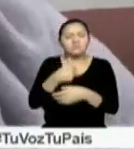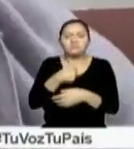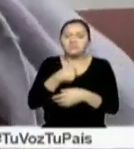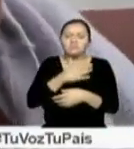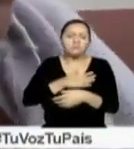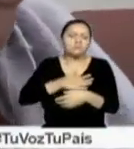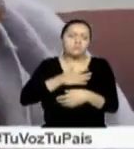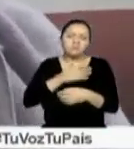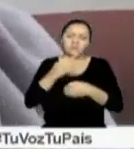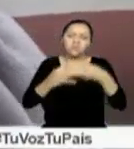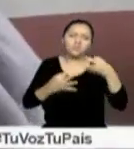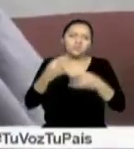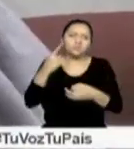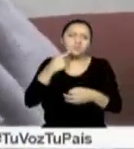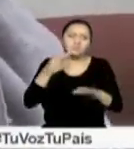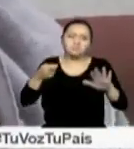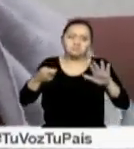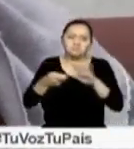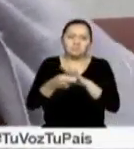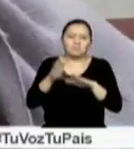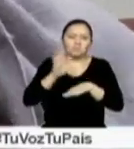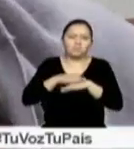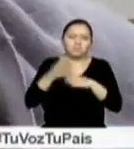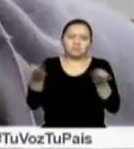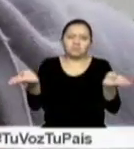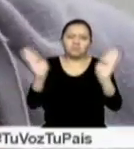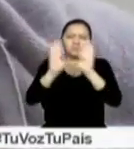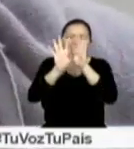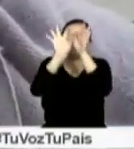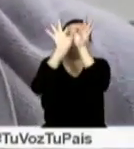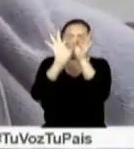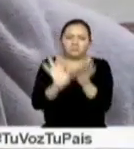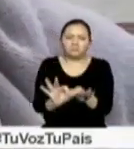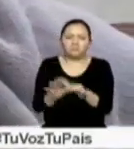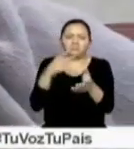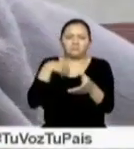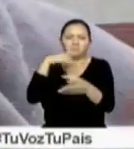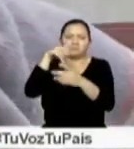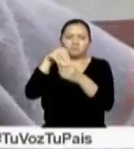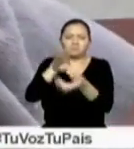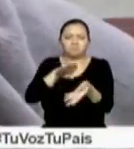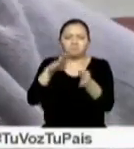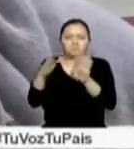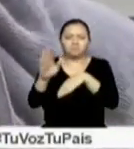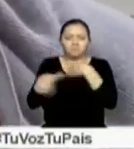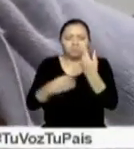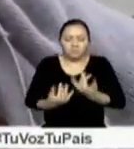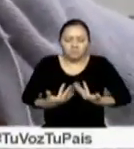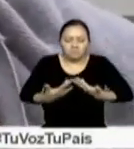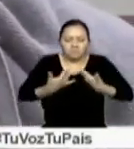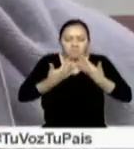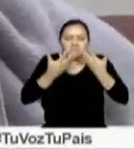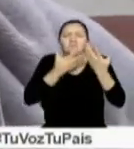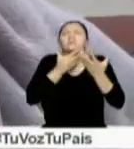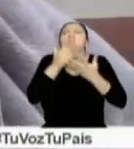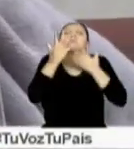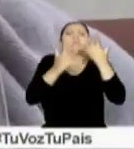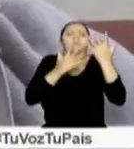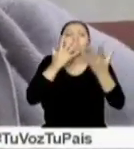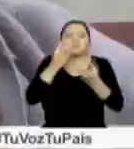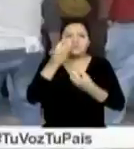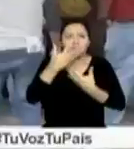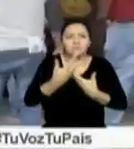los que la mataron ellos fueron ellos le cerraron la puerta y las dejaron adentro y de ver todo el magal os se ahogaron adentro y se